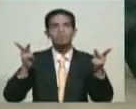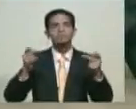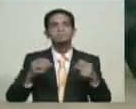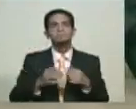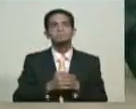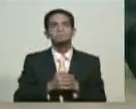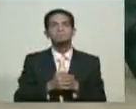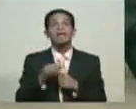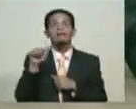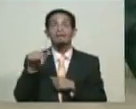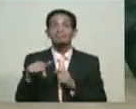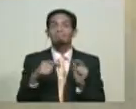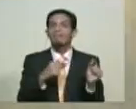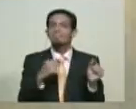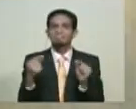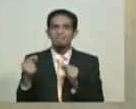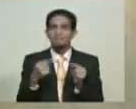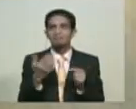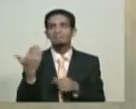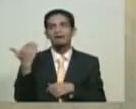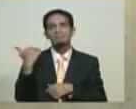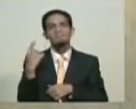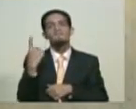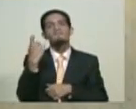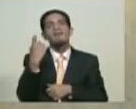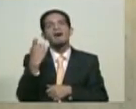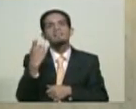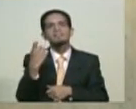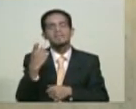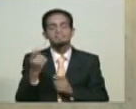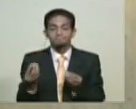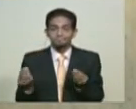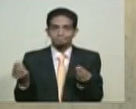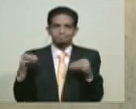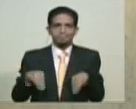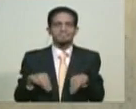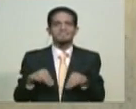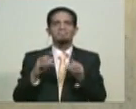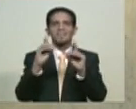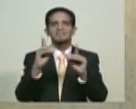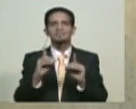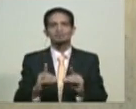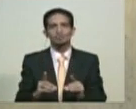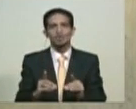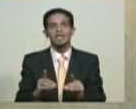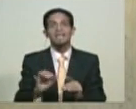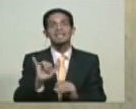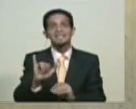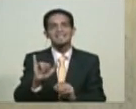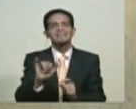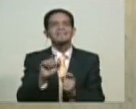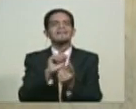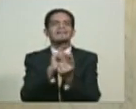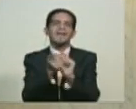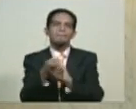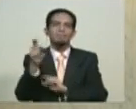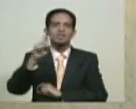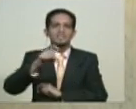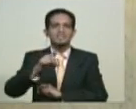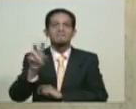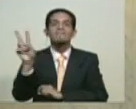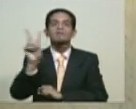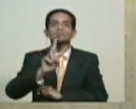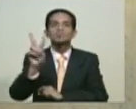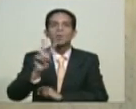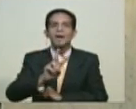Este es el debate que necesitamos para la toma de decisiones y para los cambios que necesita Venezuela. Venezuela necesita grandes